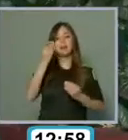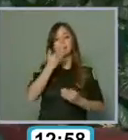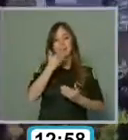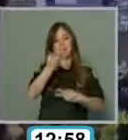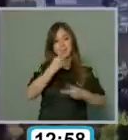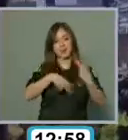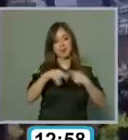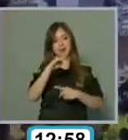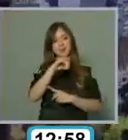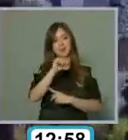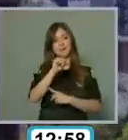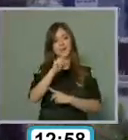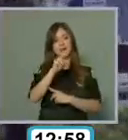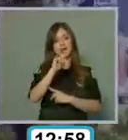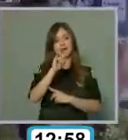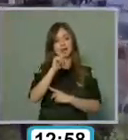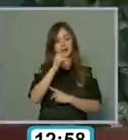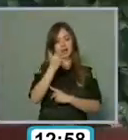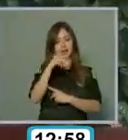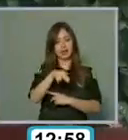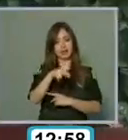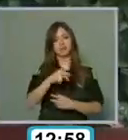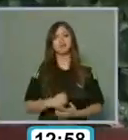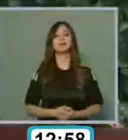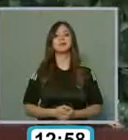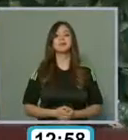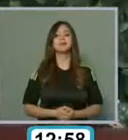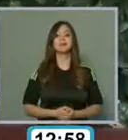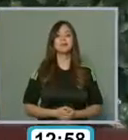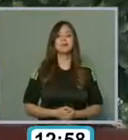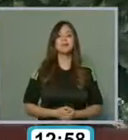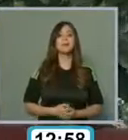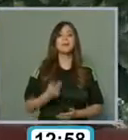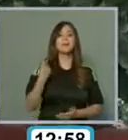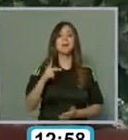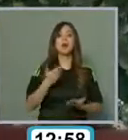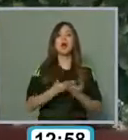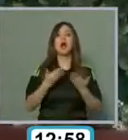estar con nosotros. Gracias, no, gracias a ti. Éxito, muy bien. Y bueno,